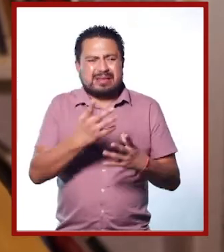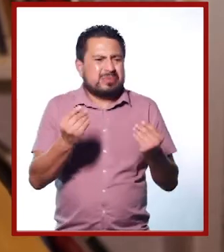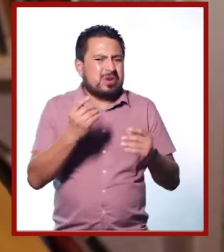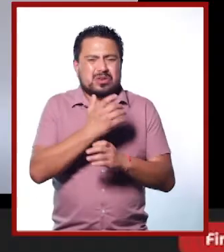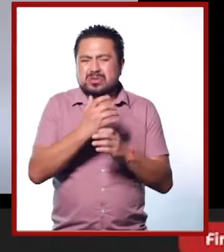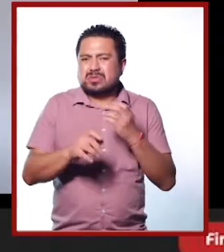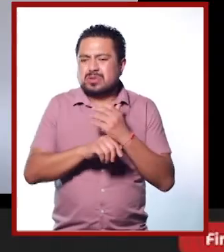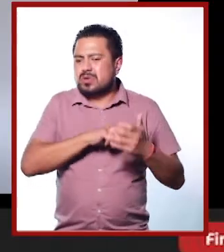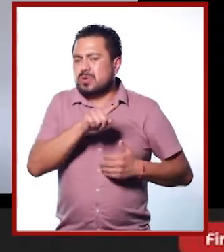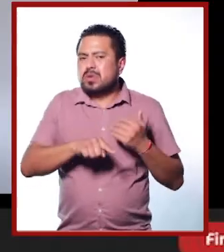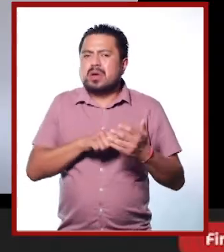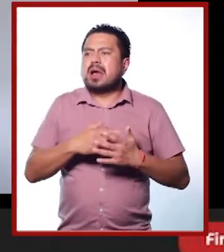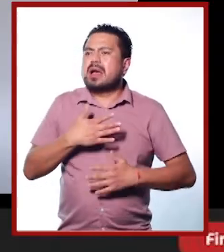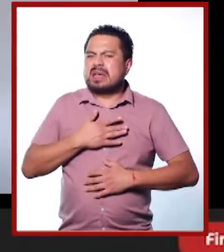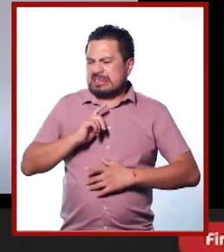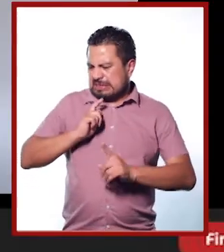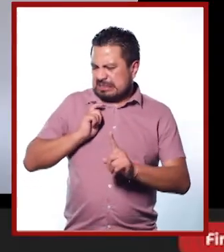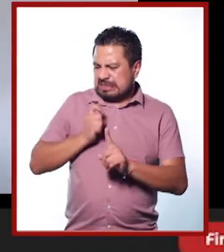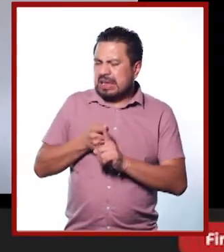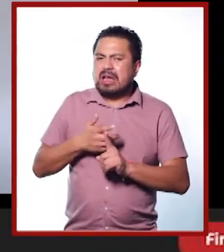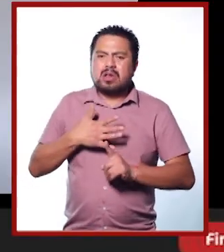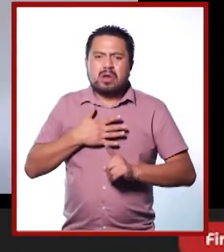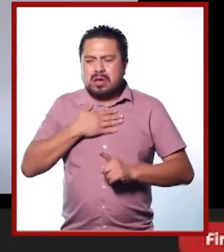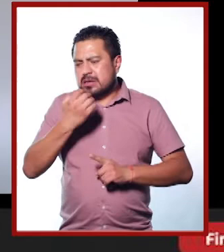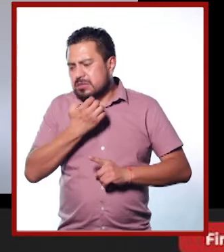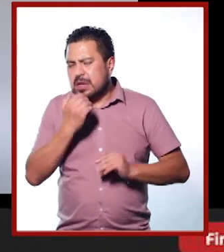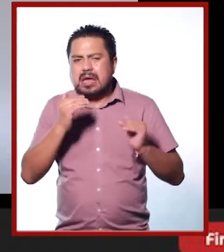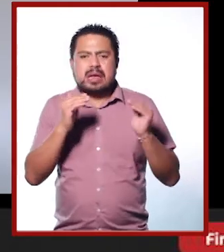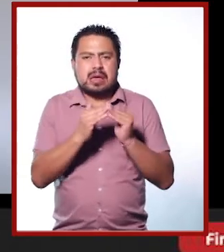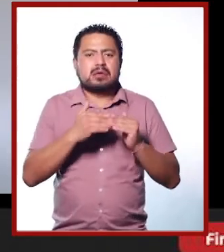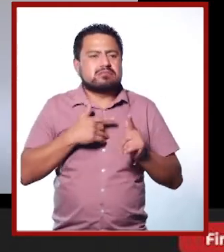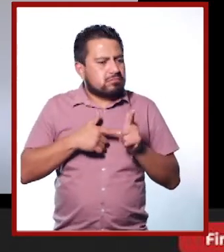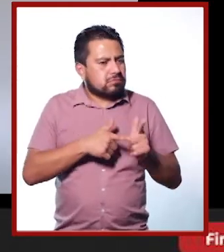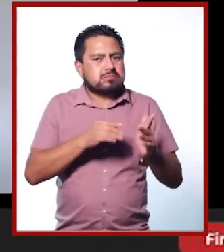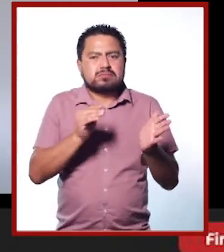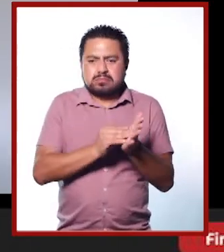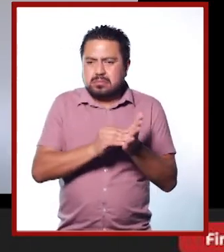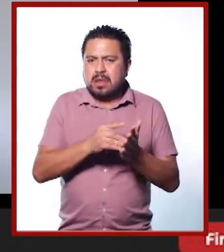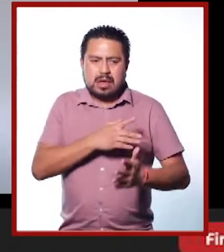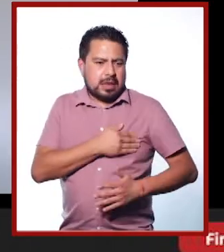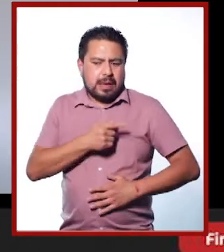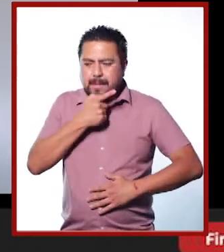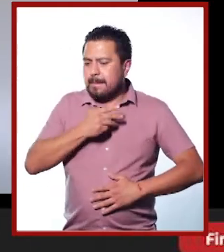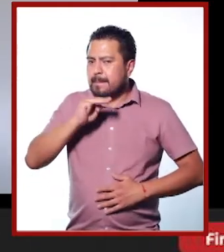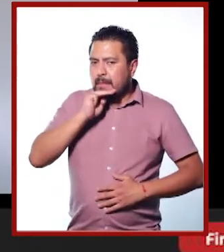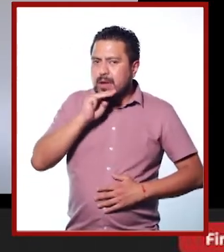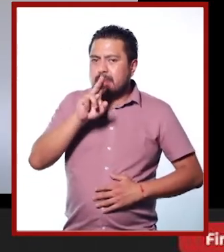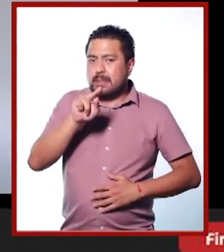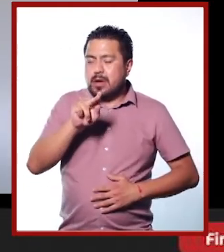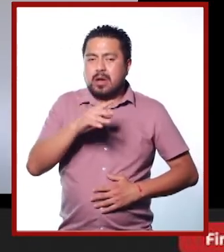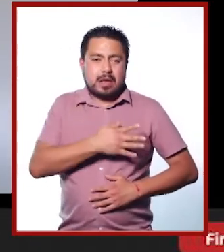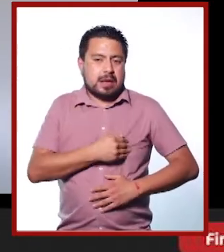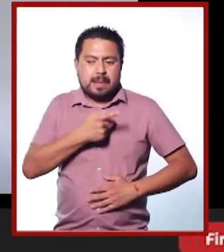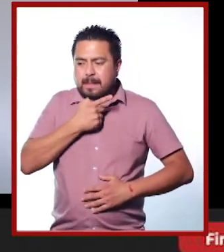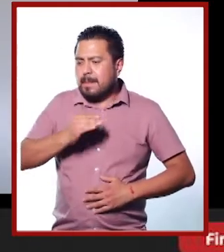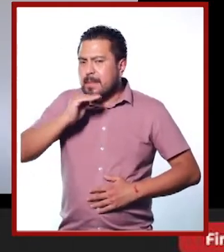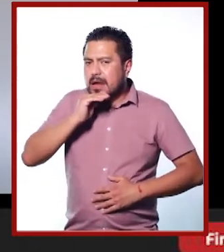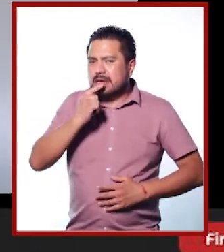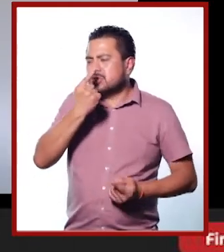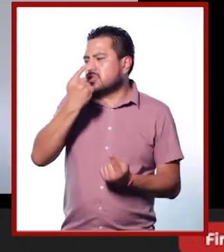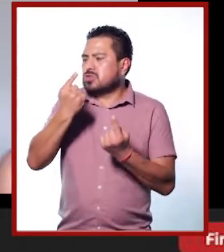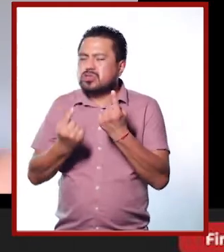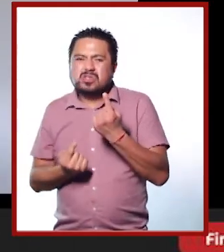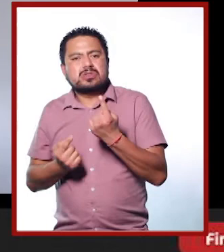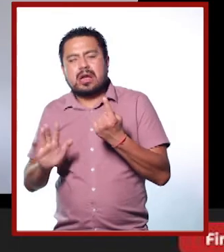mi lugar en el mundo. ¿Quién soy en la escuela, pero quién soy en mi casa? Porque sí sigo siendo el hijo de mamá y papá, pero ya no soy el hijo de mamá y